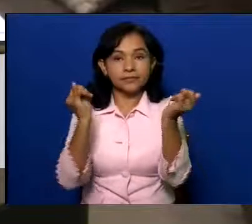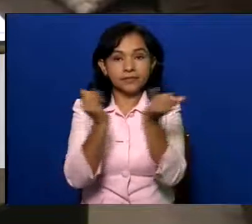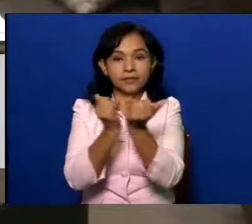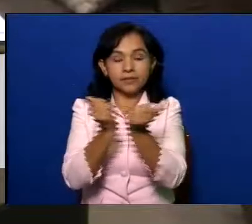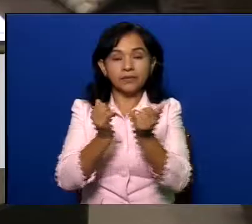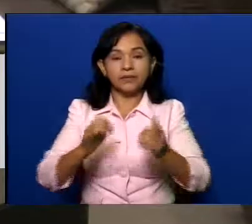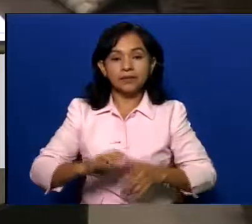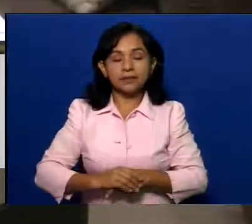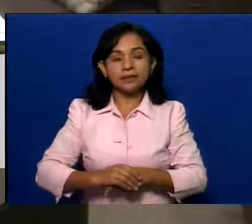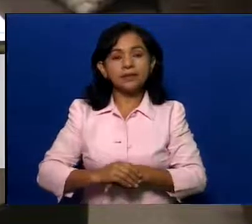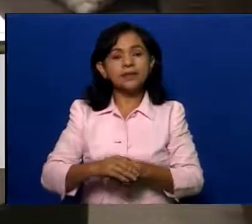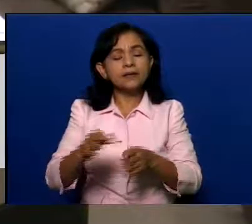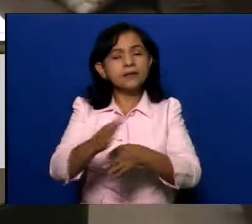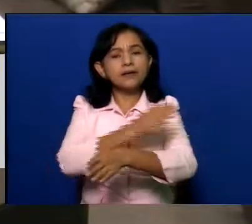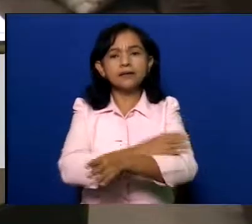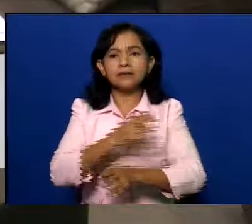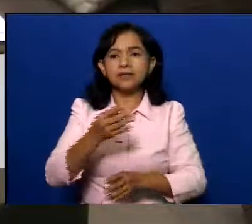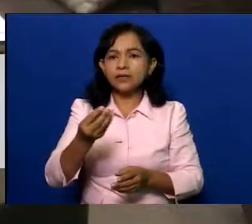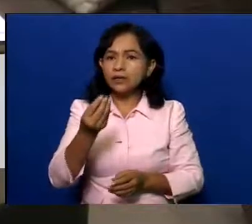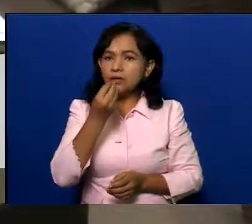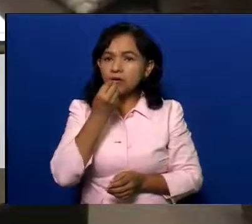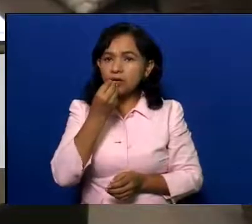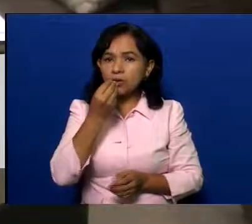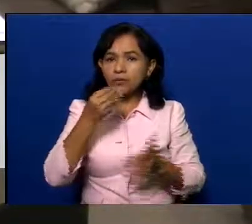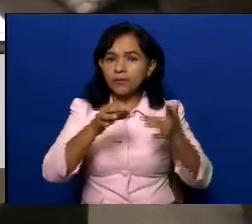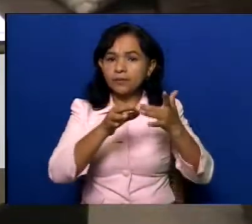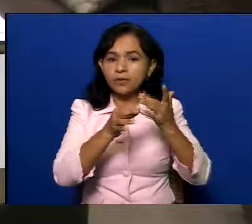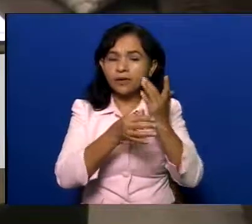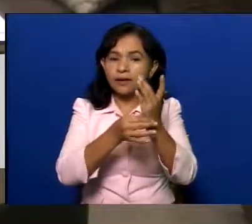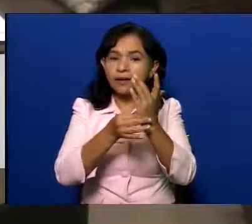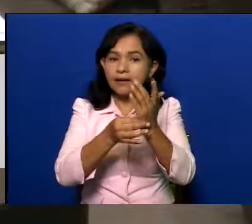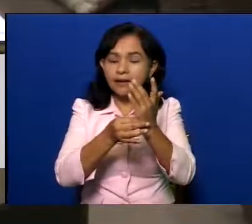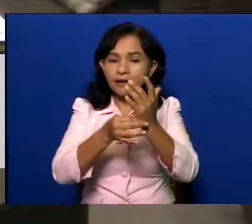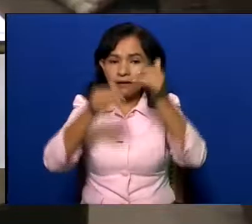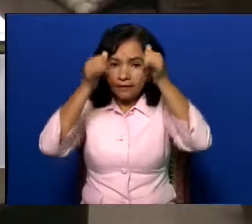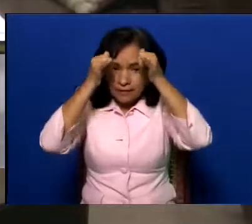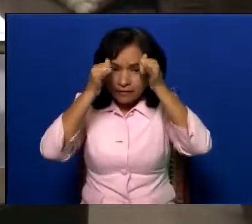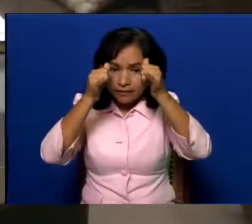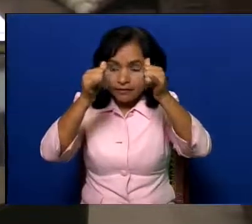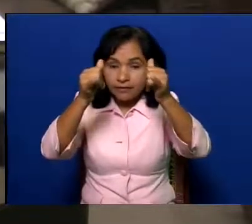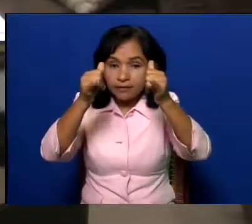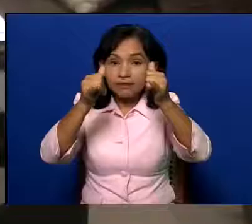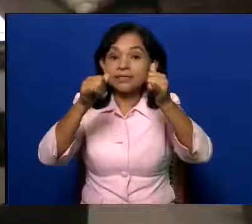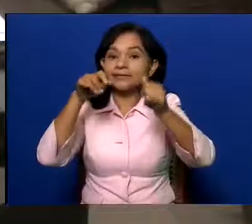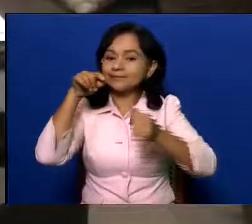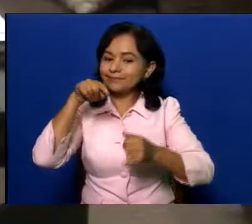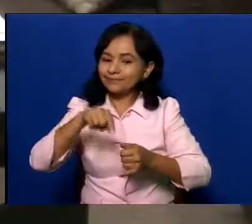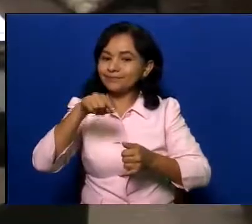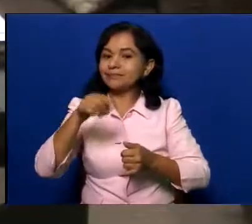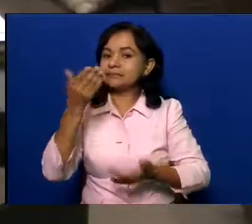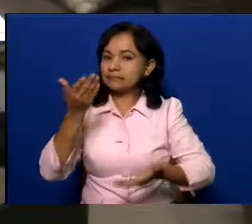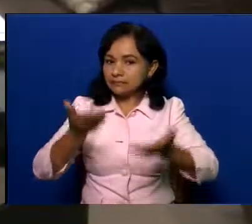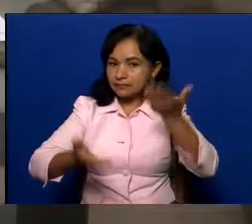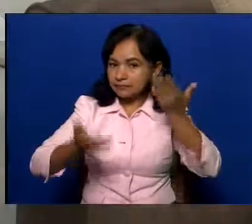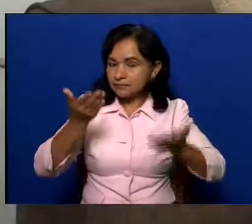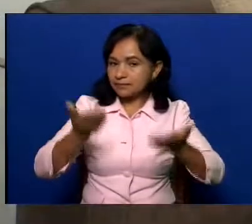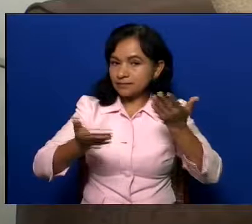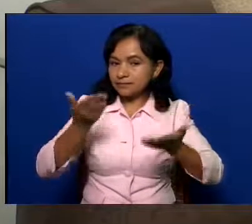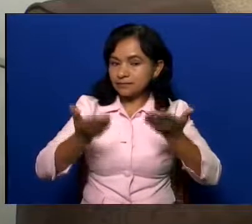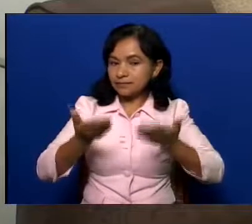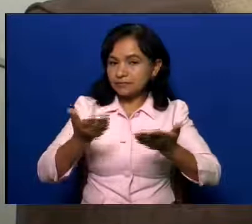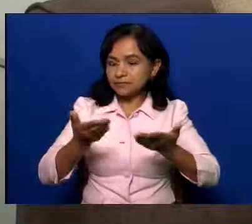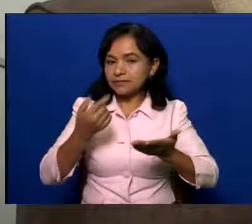Cuando nosotros comemos muchas carnes, las carnes rojas, por ejemplo, también está establecido